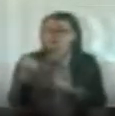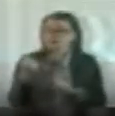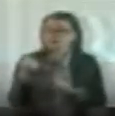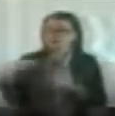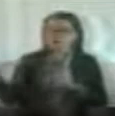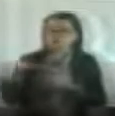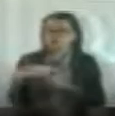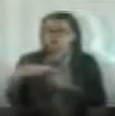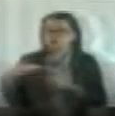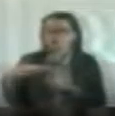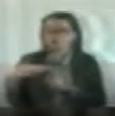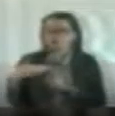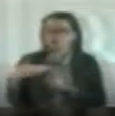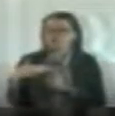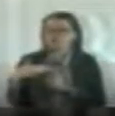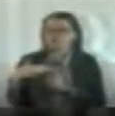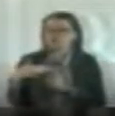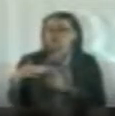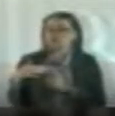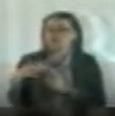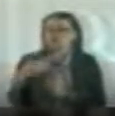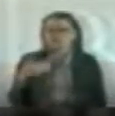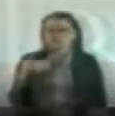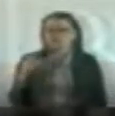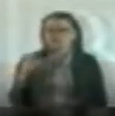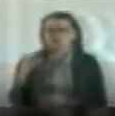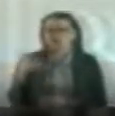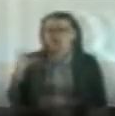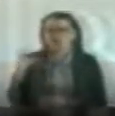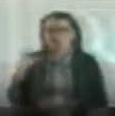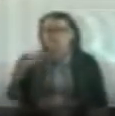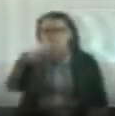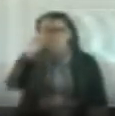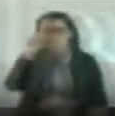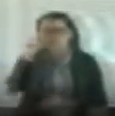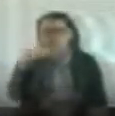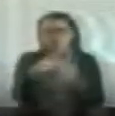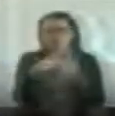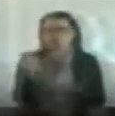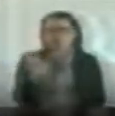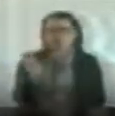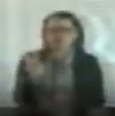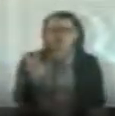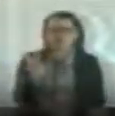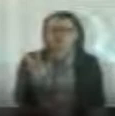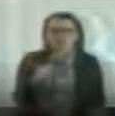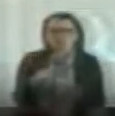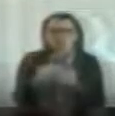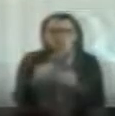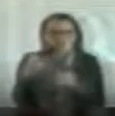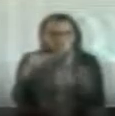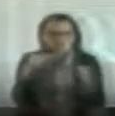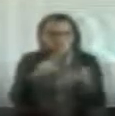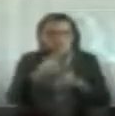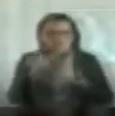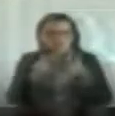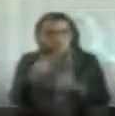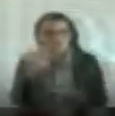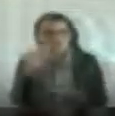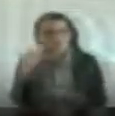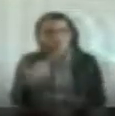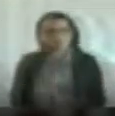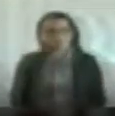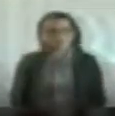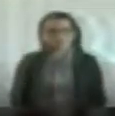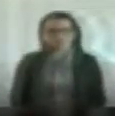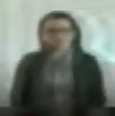hizo el presidente Santos en Madrid contra Venezuela. Todas, todas. Completica. Entonces lo hizo